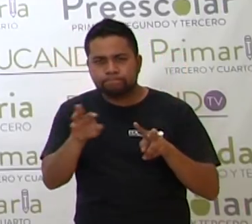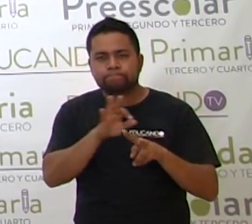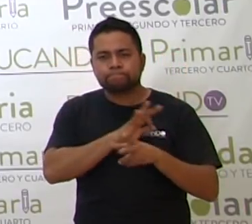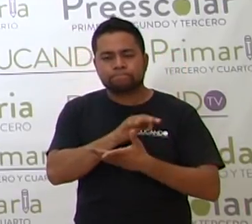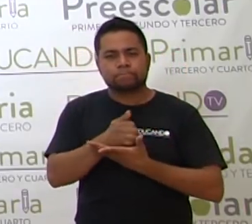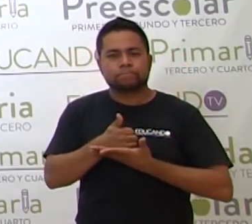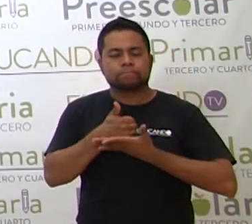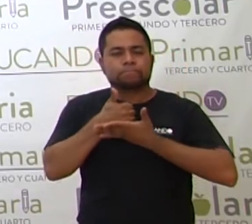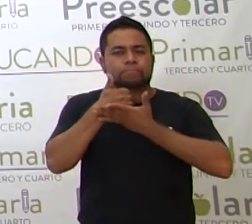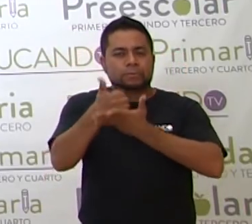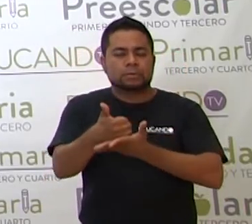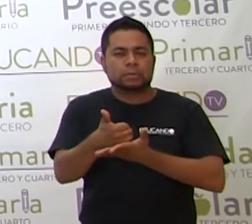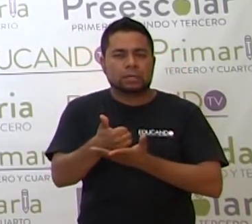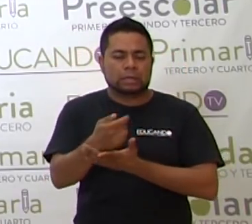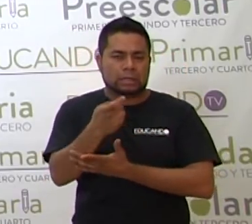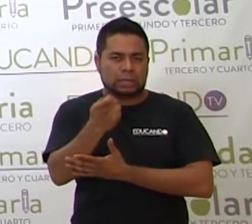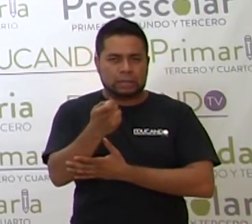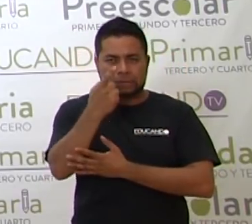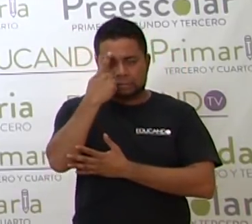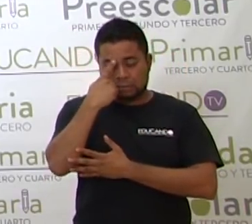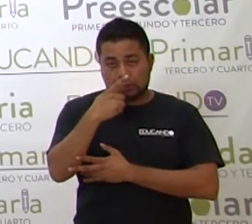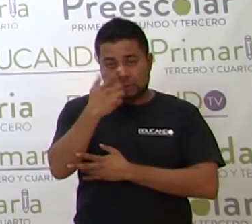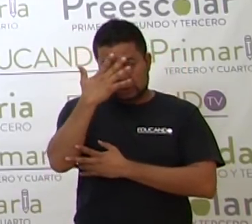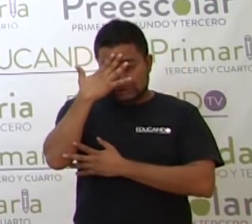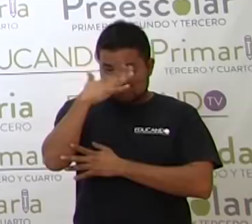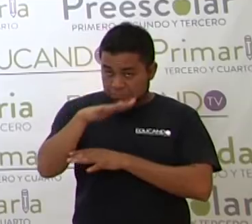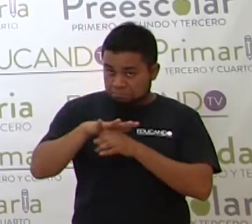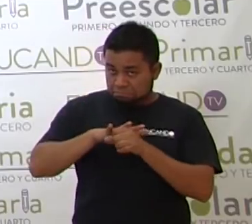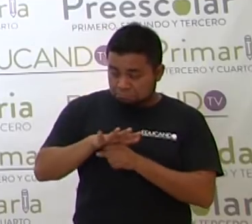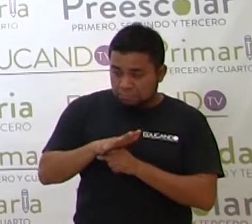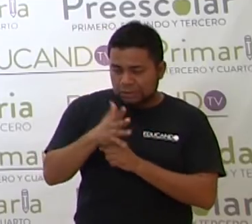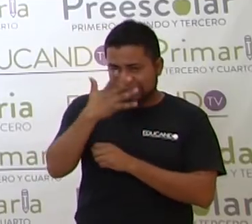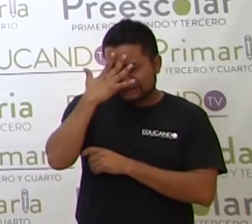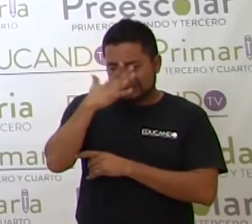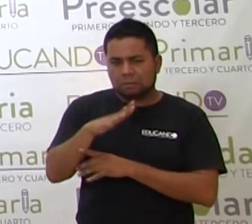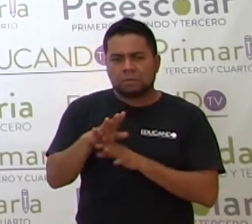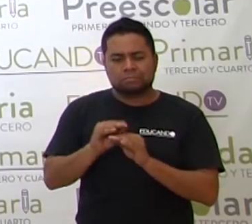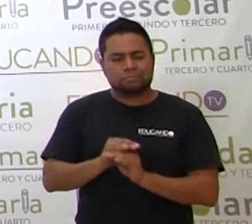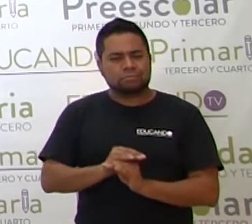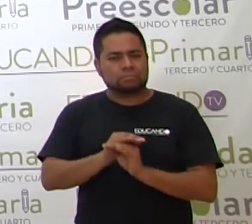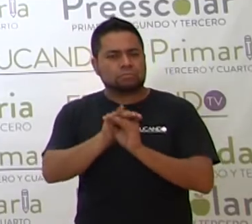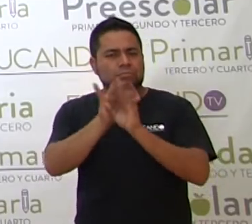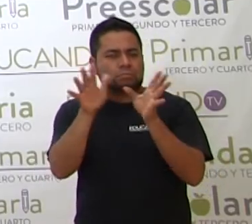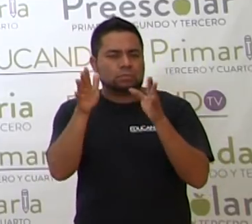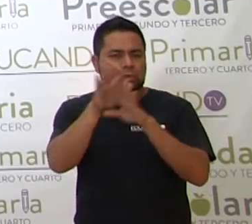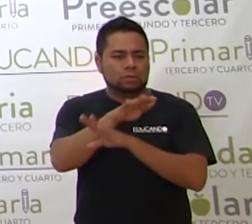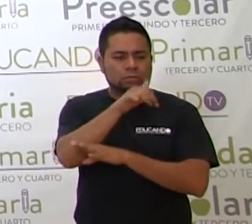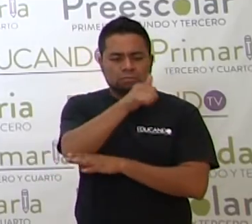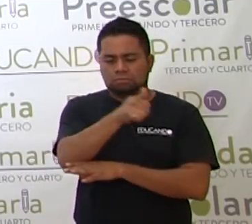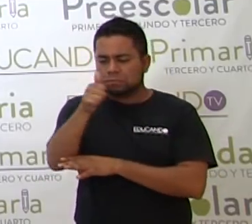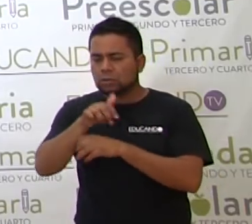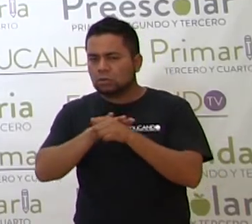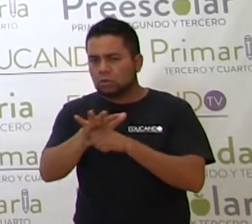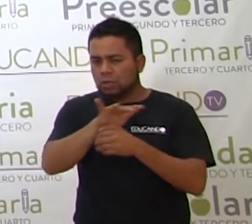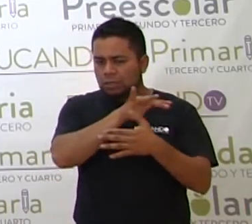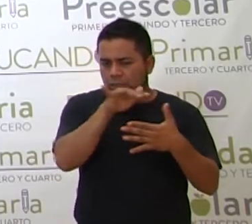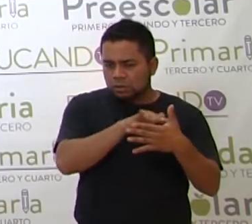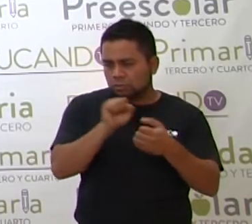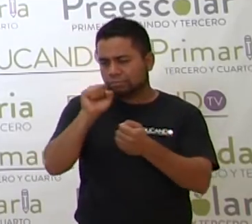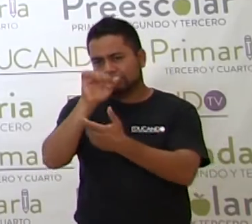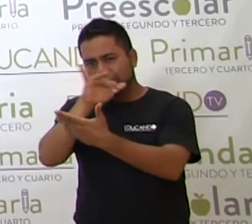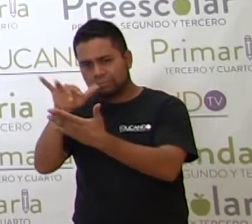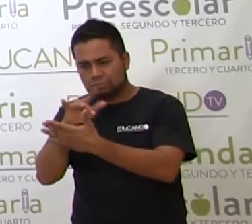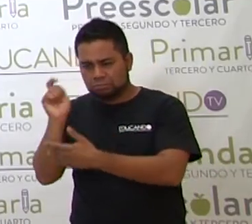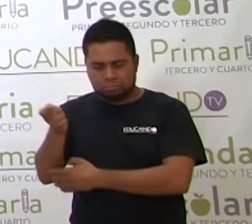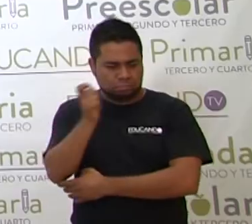a ti poder tener una idea más clara de lo que es cada uno de estos tipos de